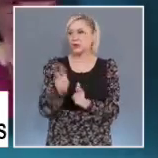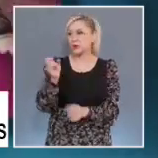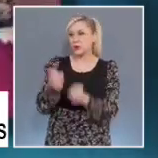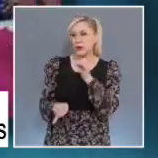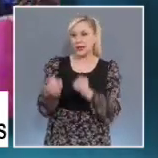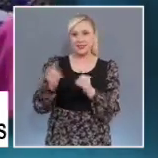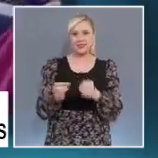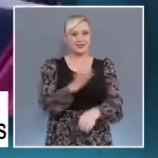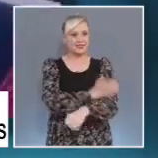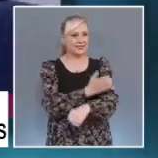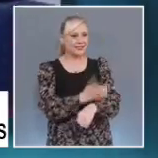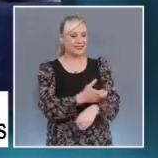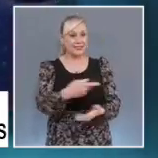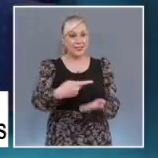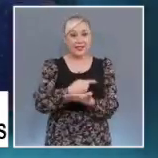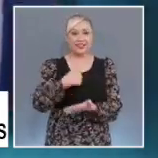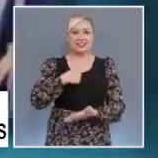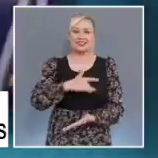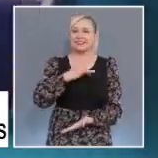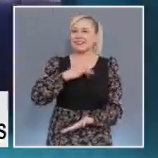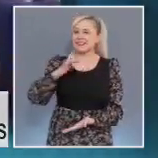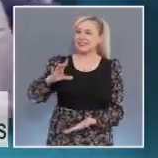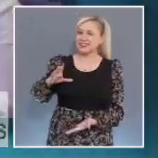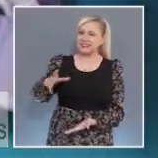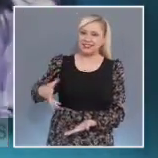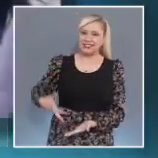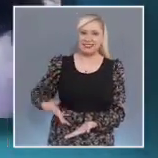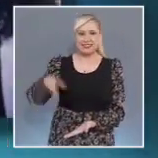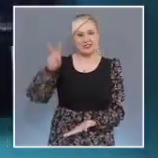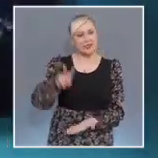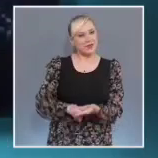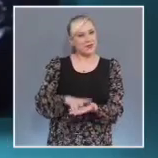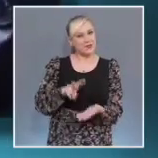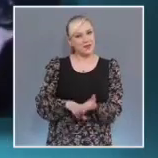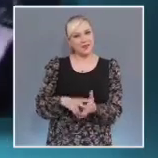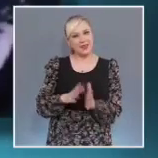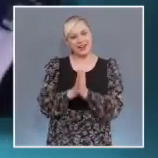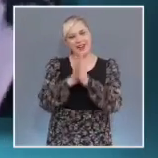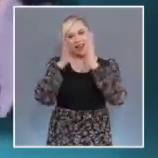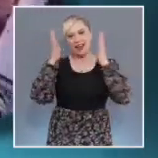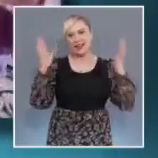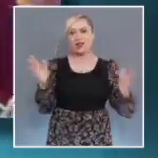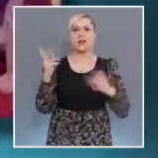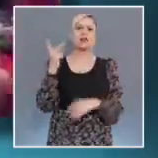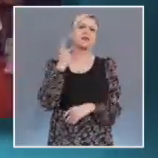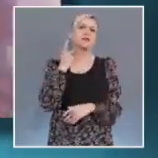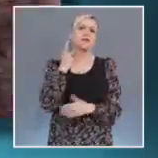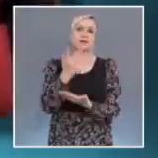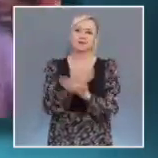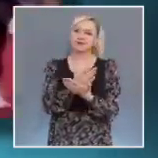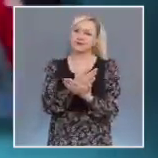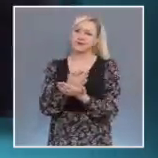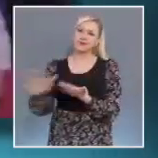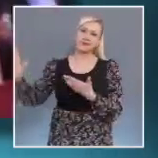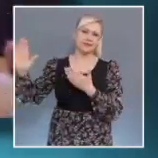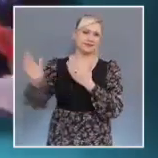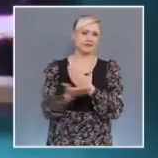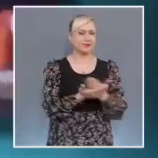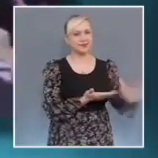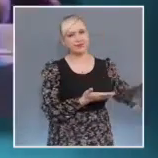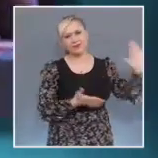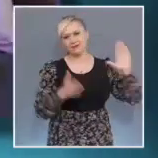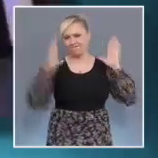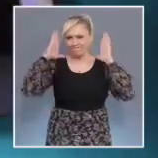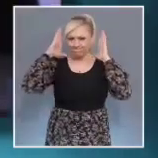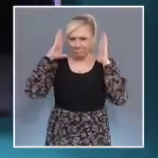más allá de las coyunturas políticas, tiene que ver con el compromiso que asumen al integrarse a dicha organización, que es la lucha